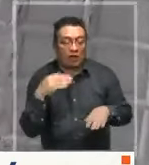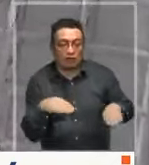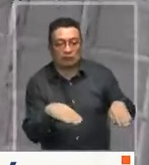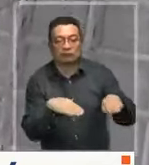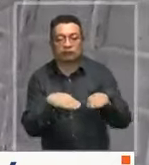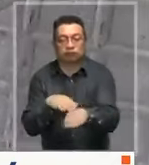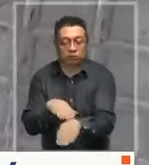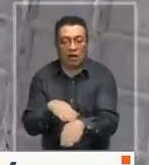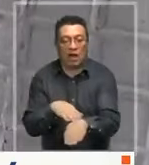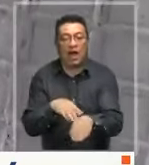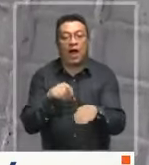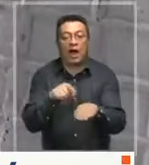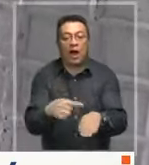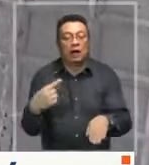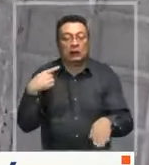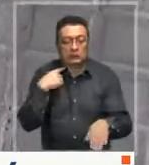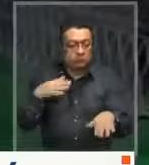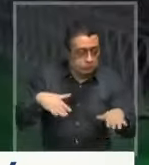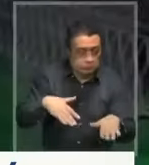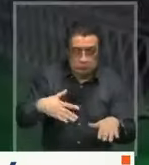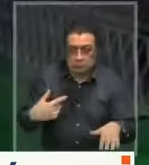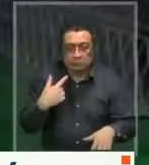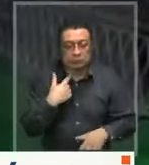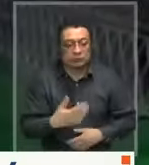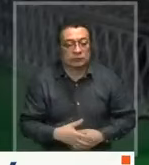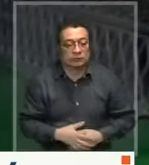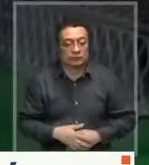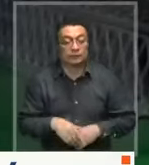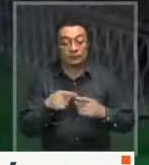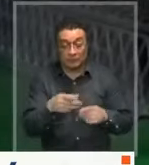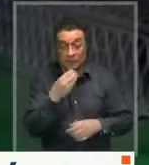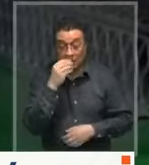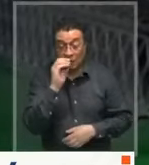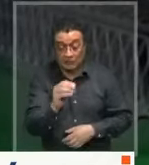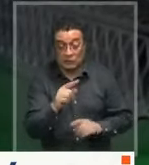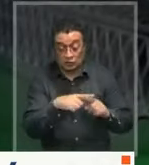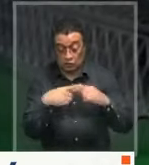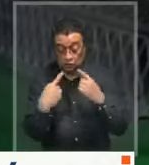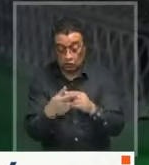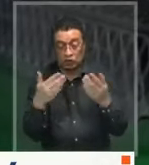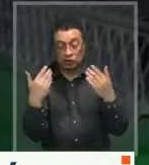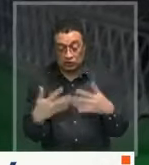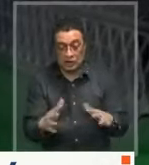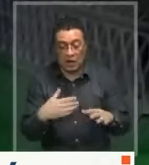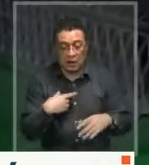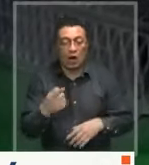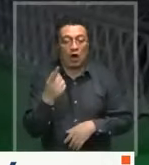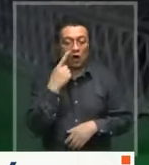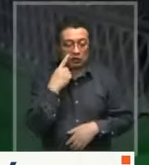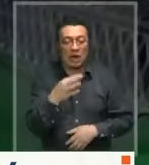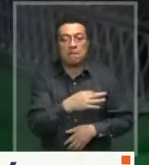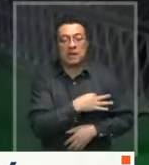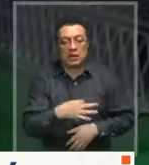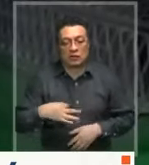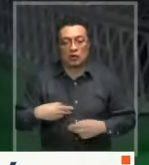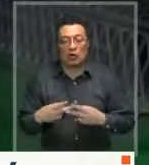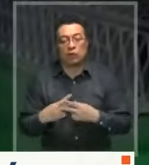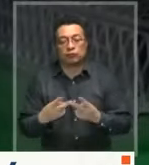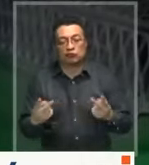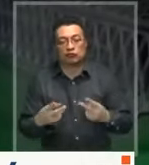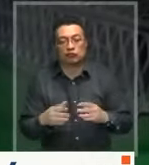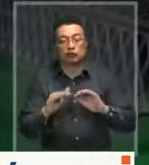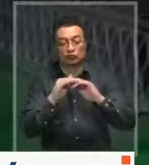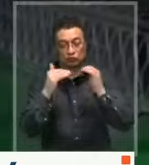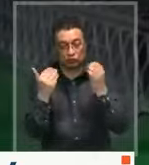Entonces ahí como que le hicieron una encerrona, por así decirlo. Cabe ser presente que los antecedentes ya se encuentran en el conocimiento del Ministerio Público y la totalidad